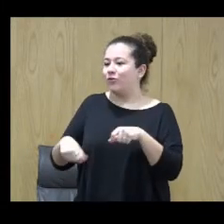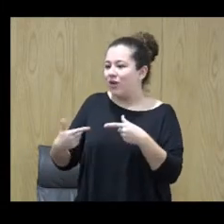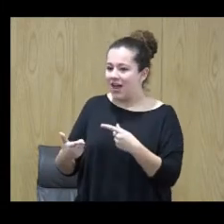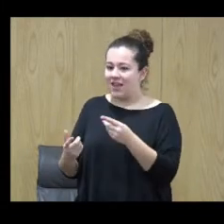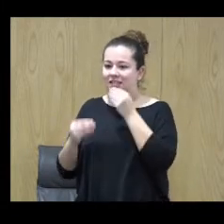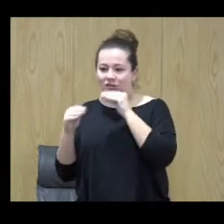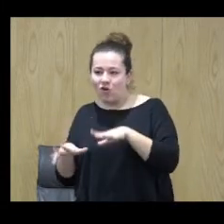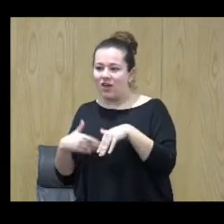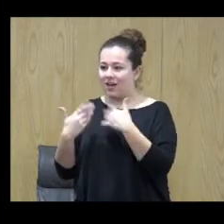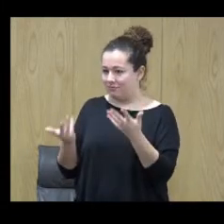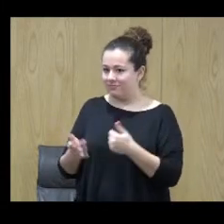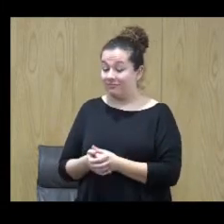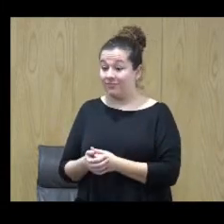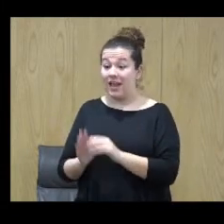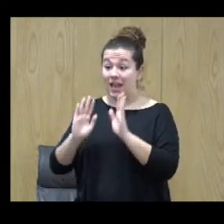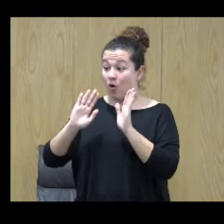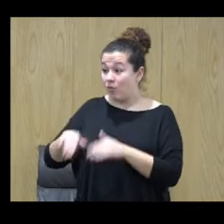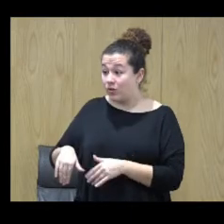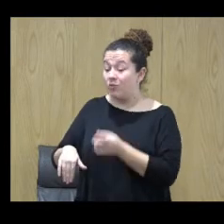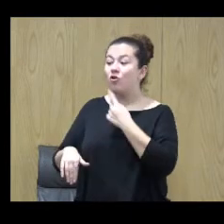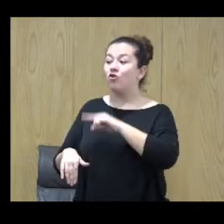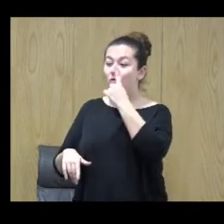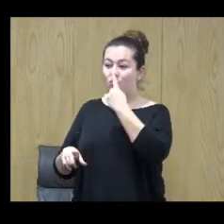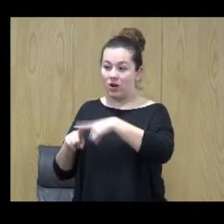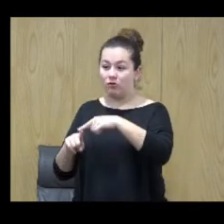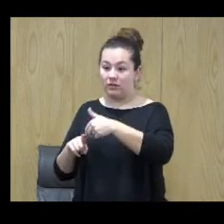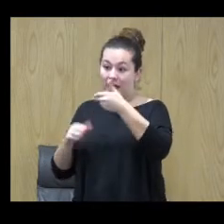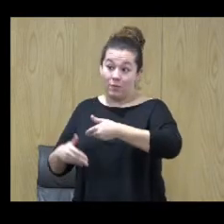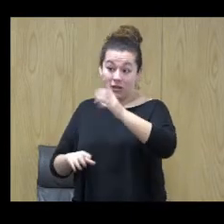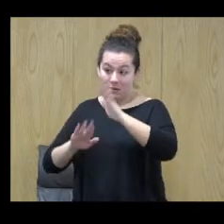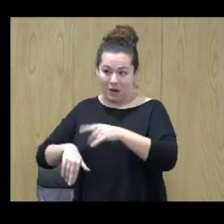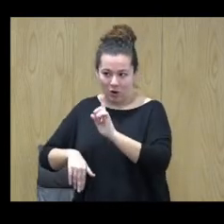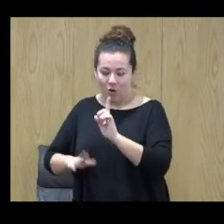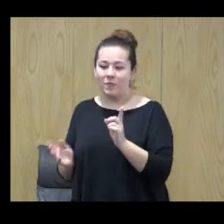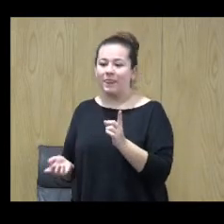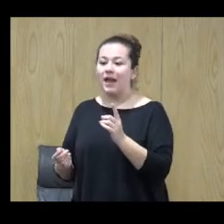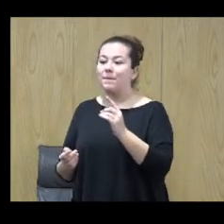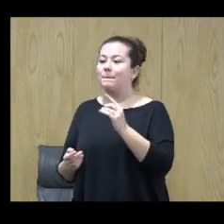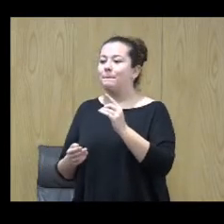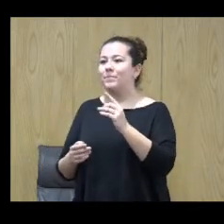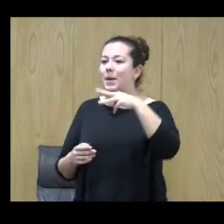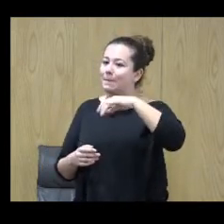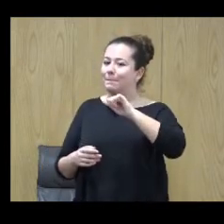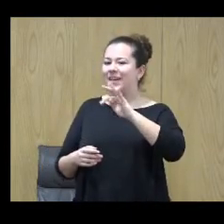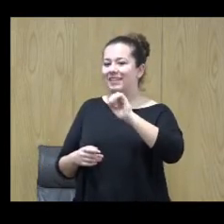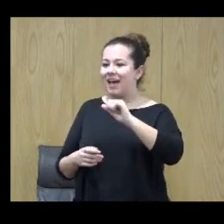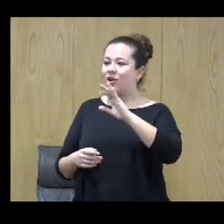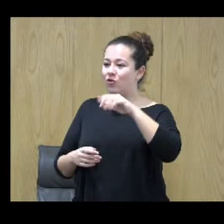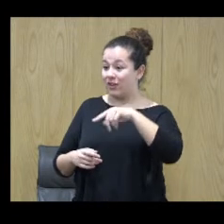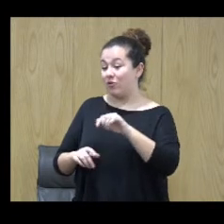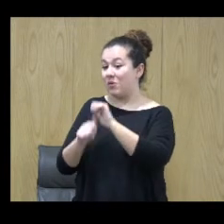¿no? Y por último, tenemos otra cosa que no es menos importante, que es la metacognición. Es la forma en la que yo tengo